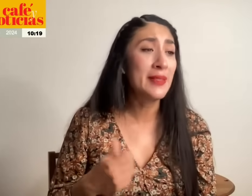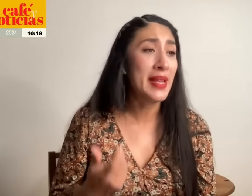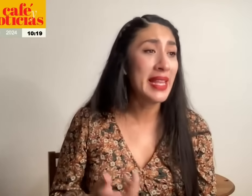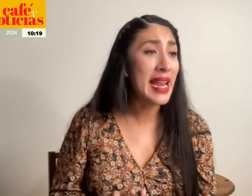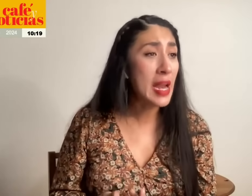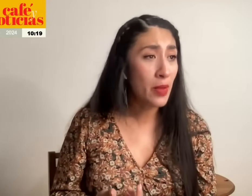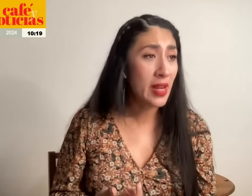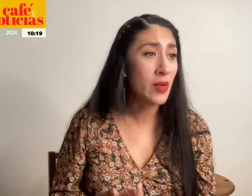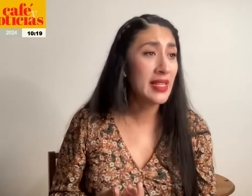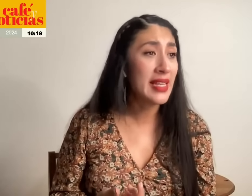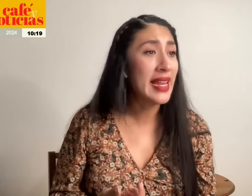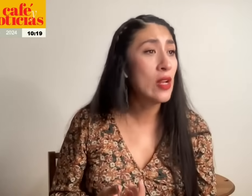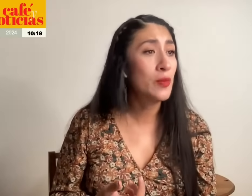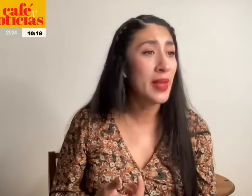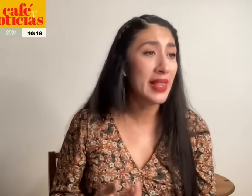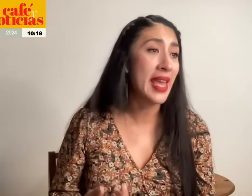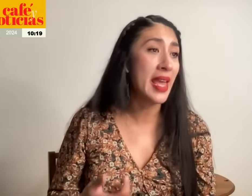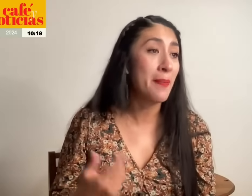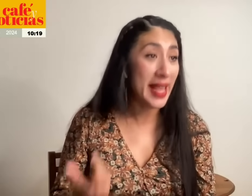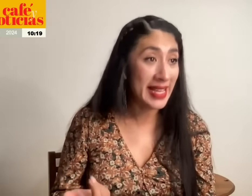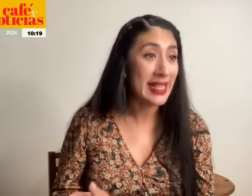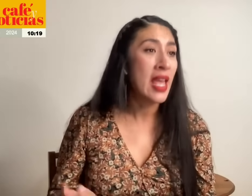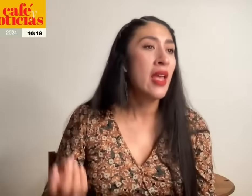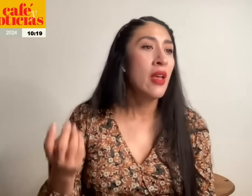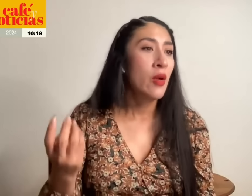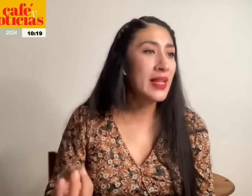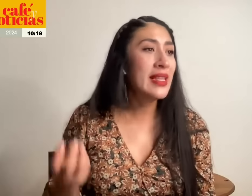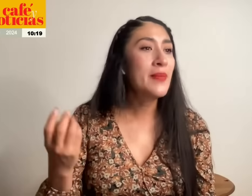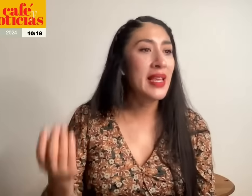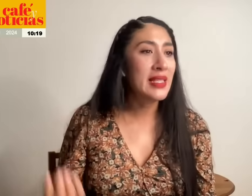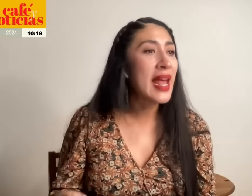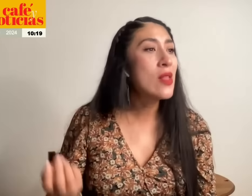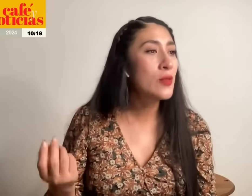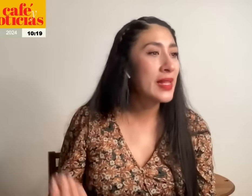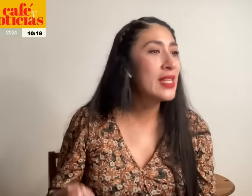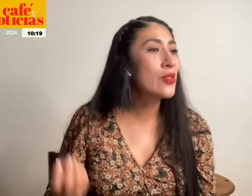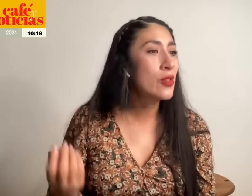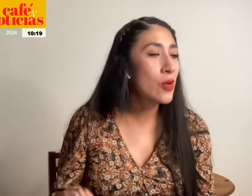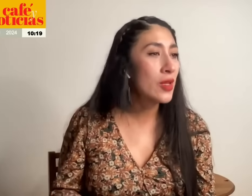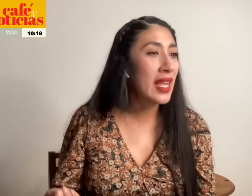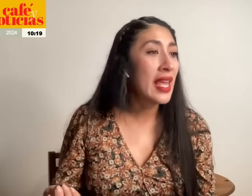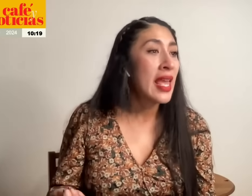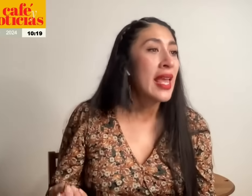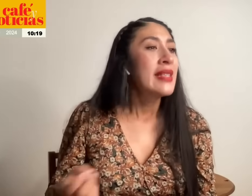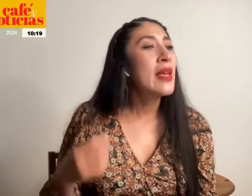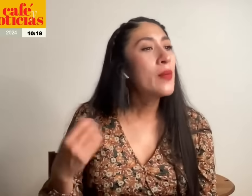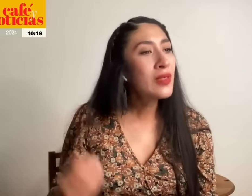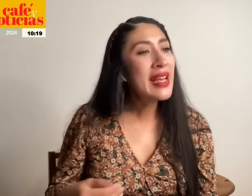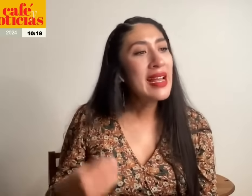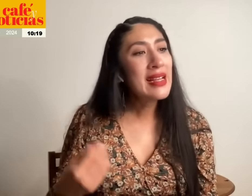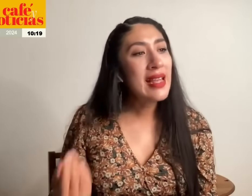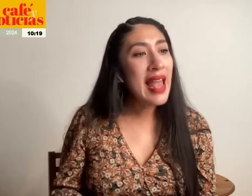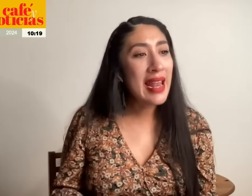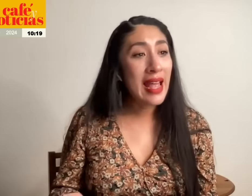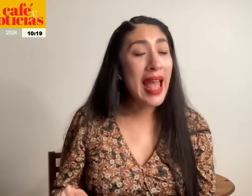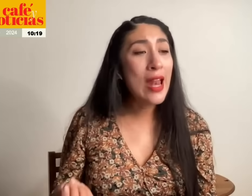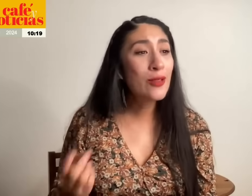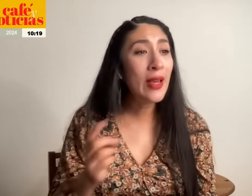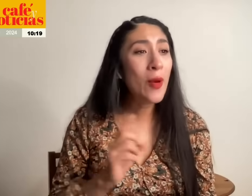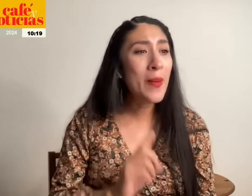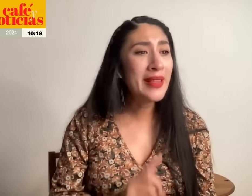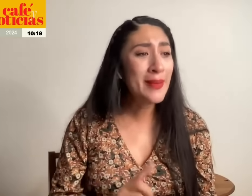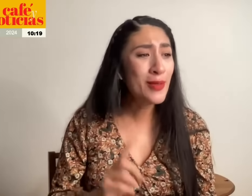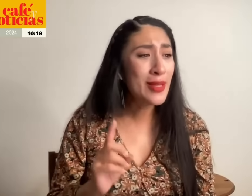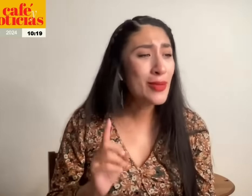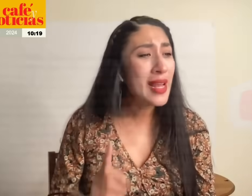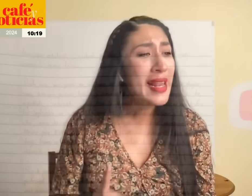acaba de desmantelar el Poder Judicial del país, jueces, magistrados, ministros, corte. se busca encarcelar a los